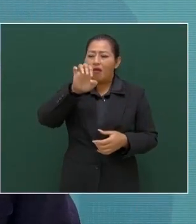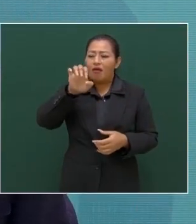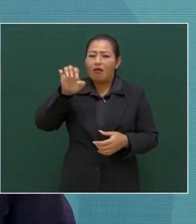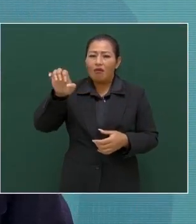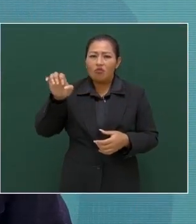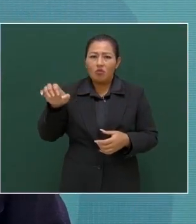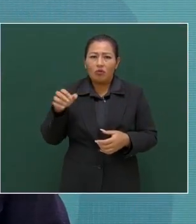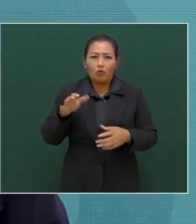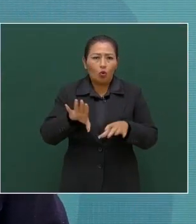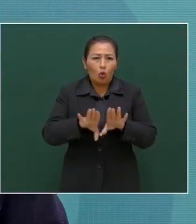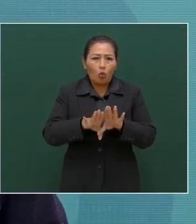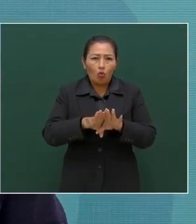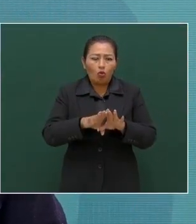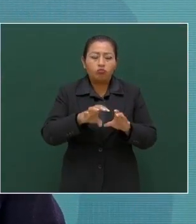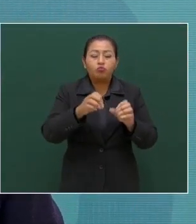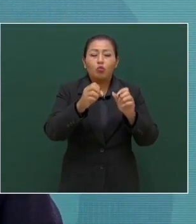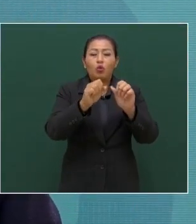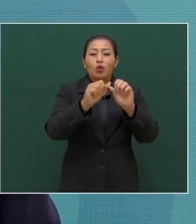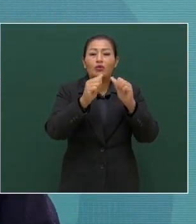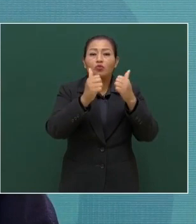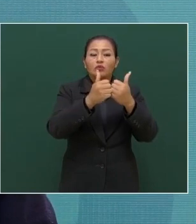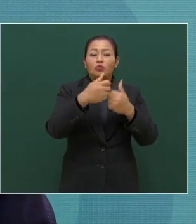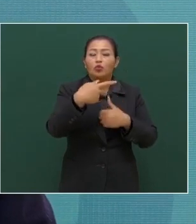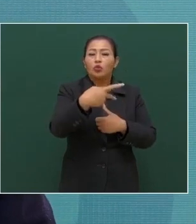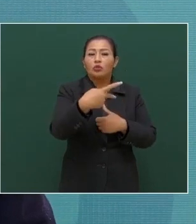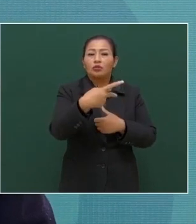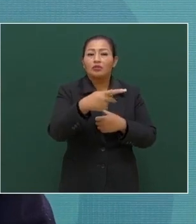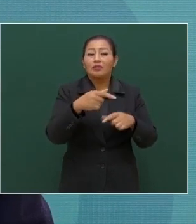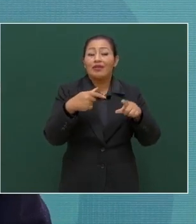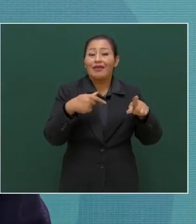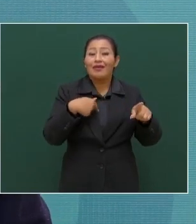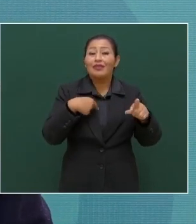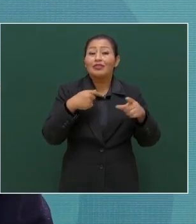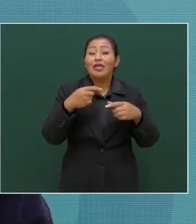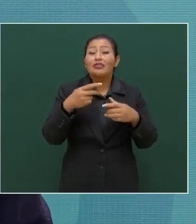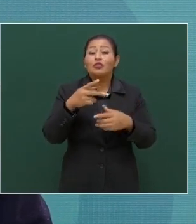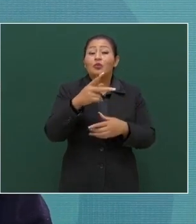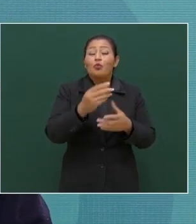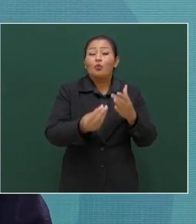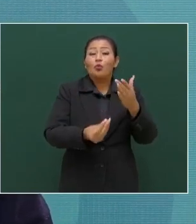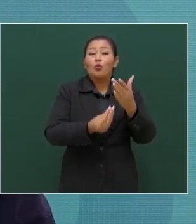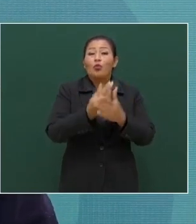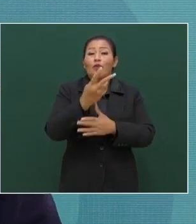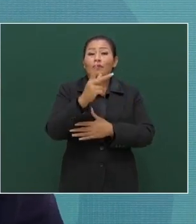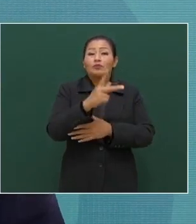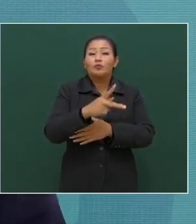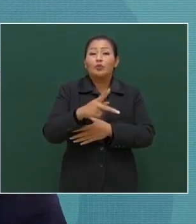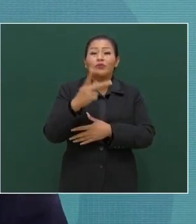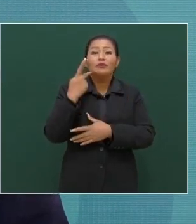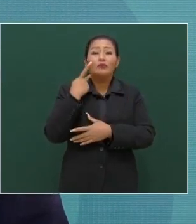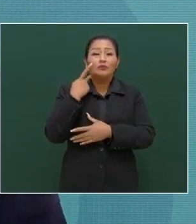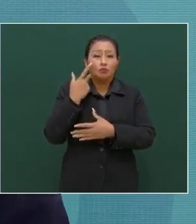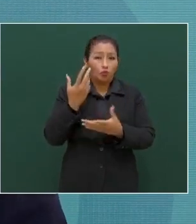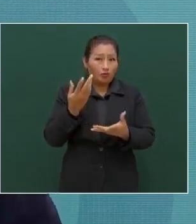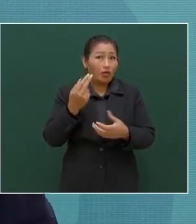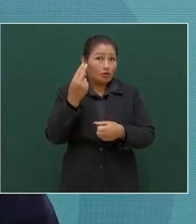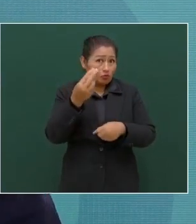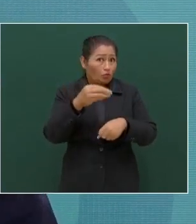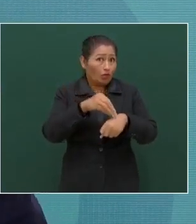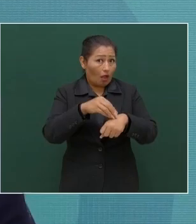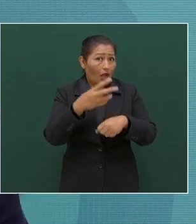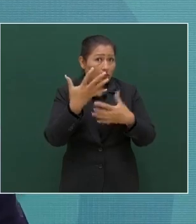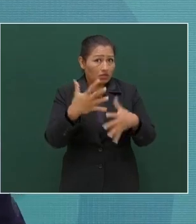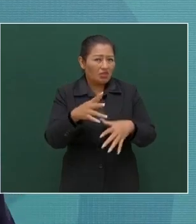organizaciones. A eso le llamaron las nuevas políticas públicas. La verdad